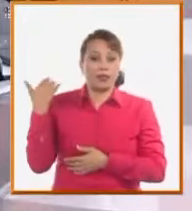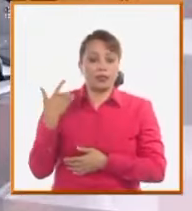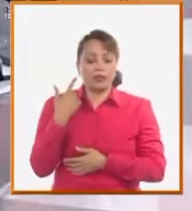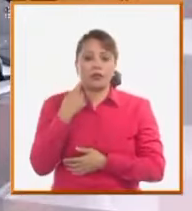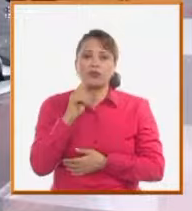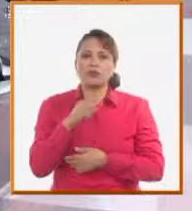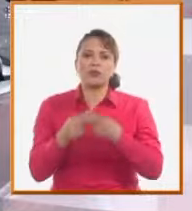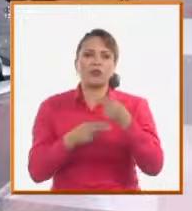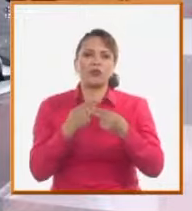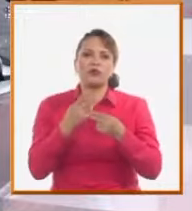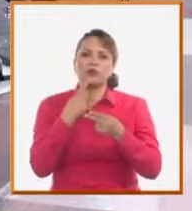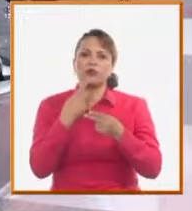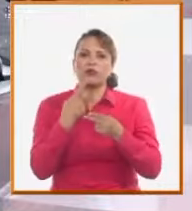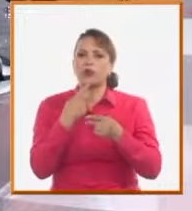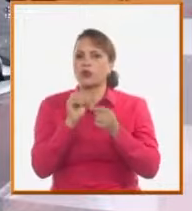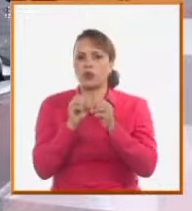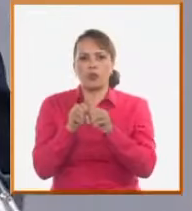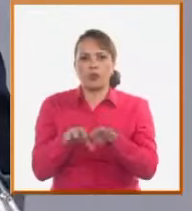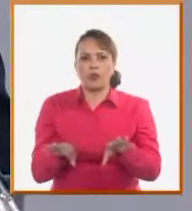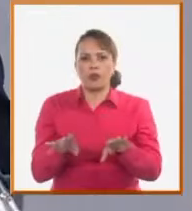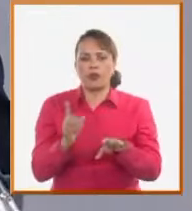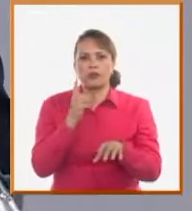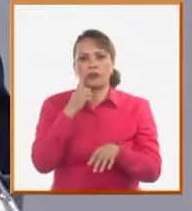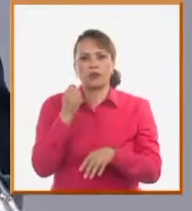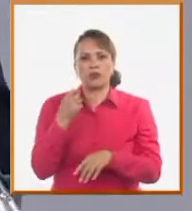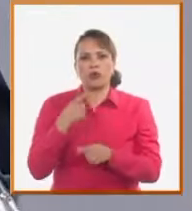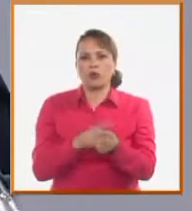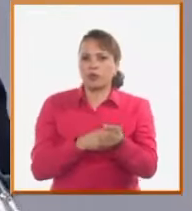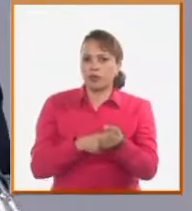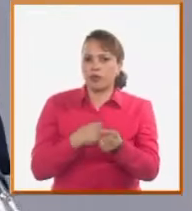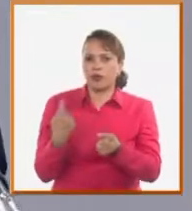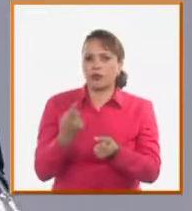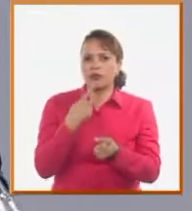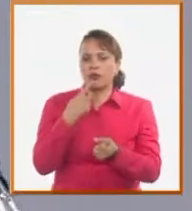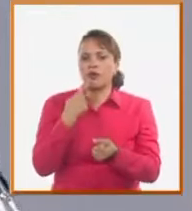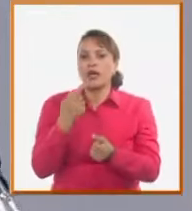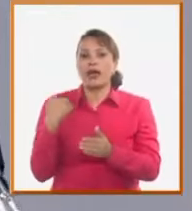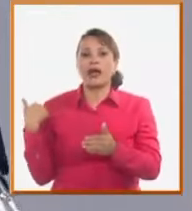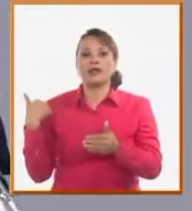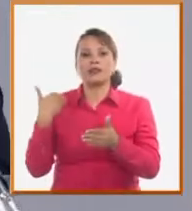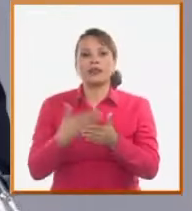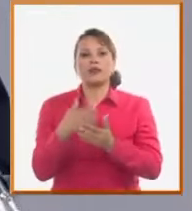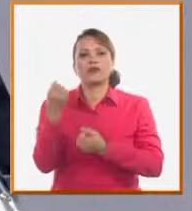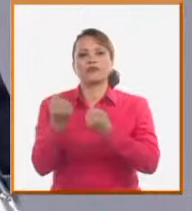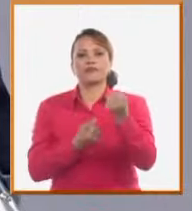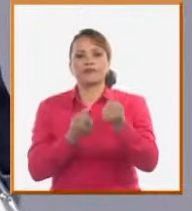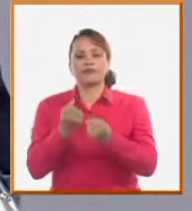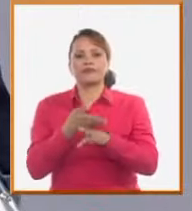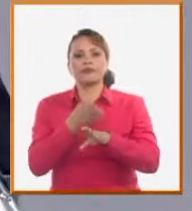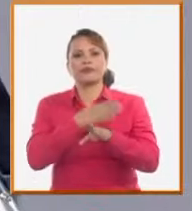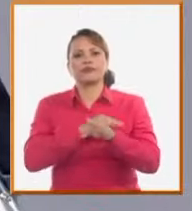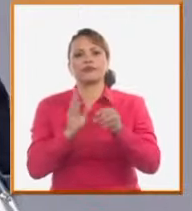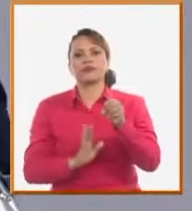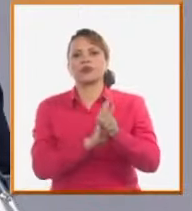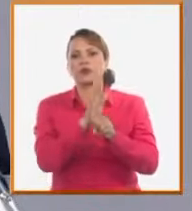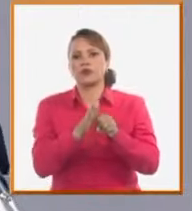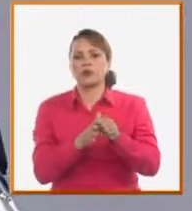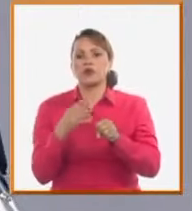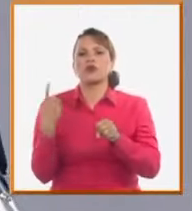vías tradicionales de adquisición, las fuentes tradicionales de adquisición de los vehículos que hasta la fecha, anteriormente a la pandemia,